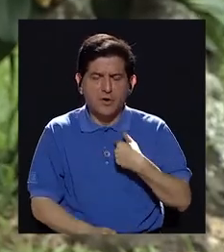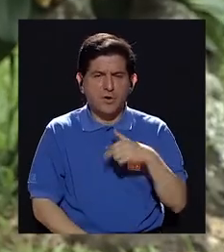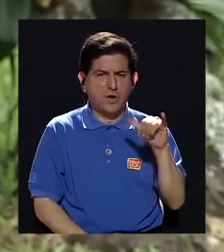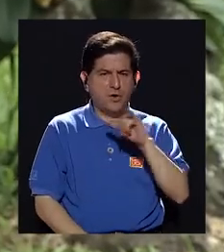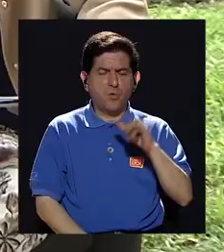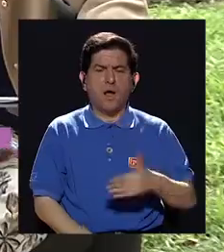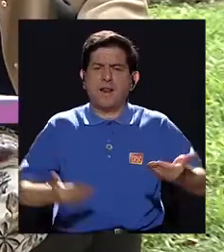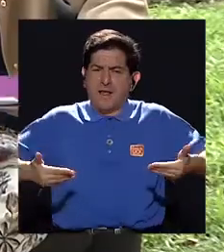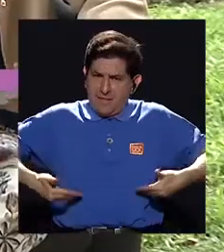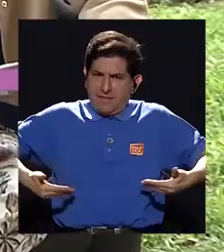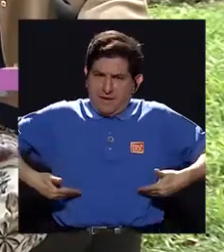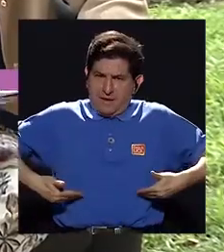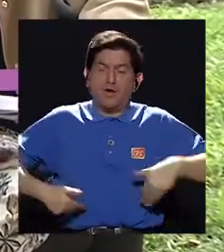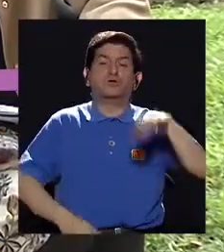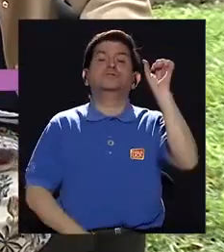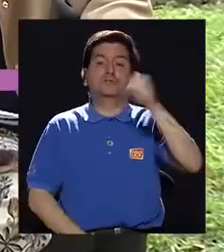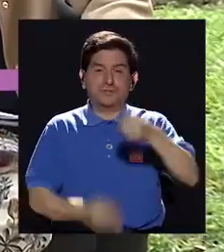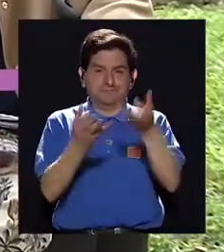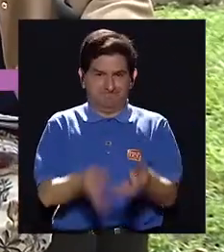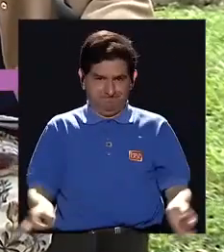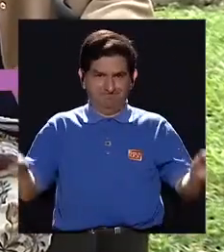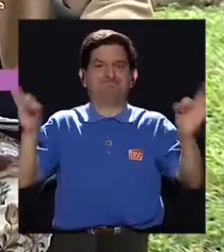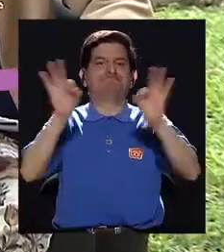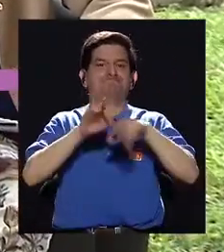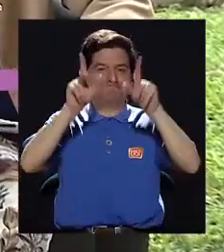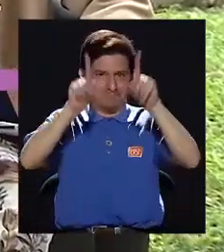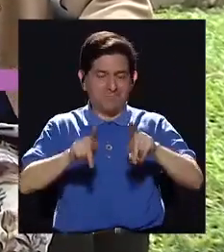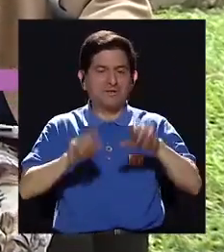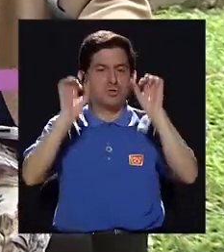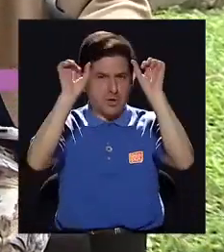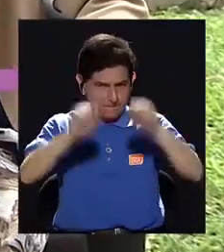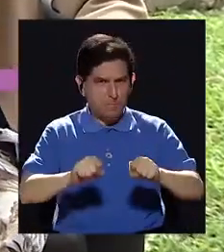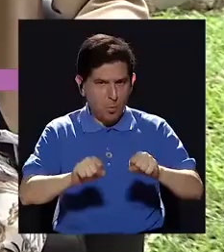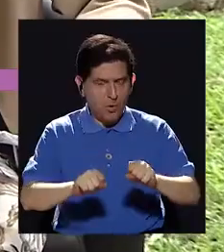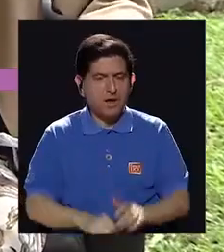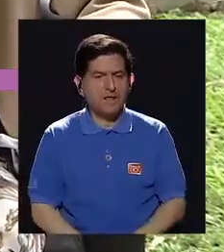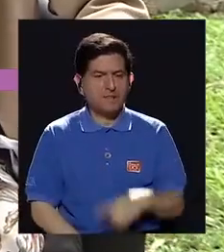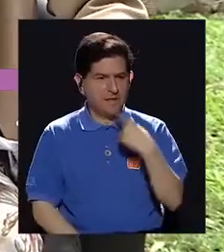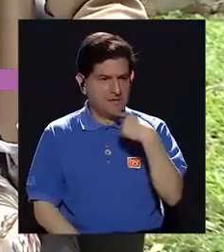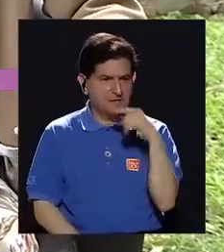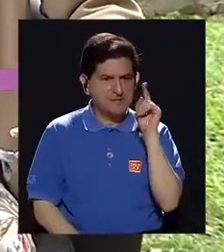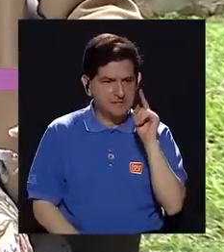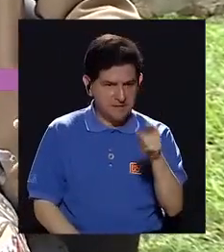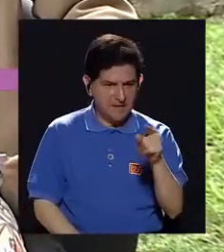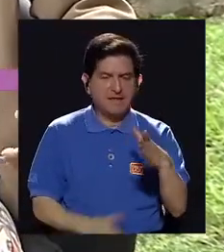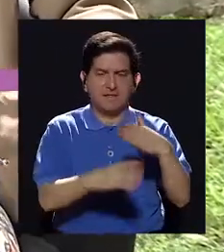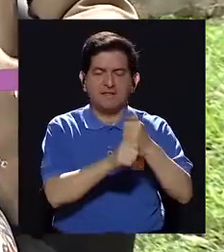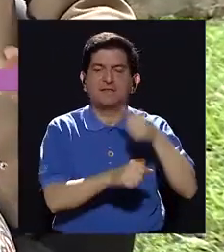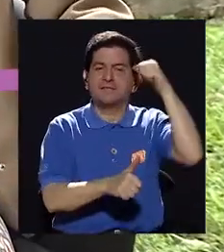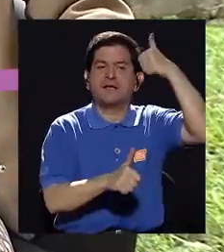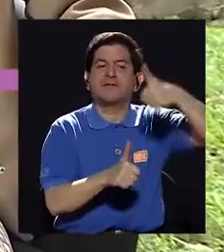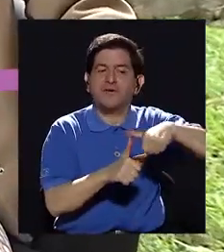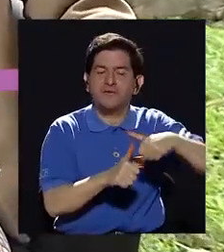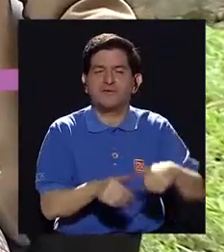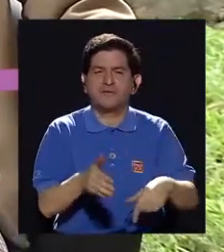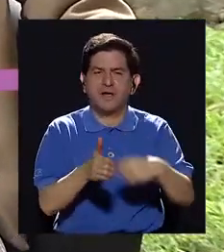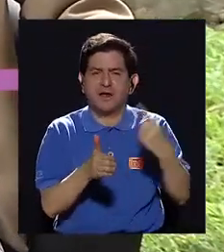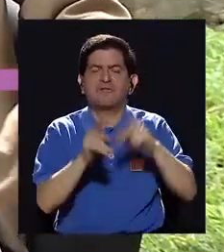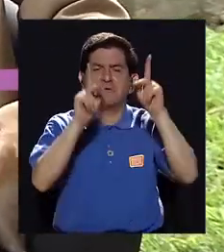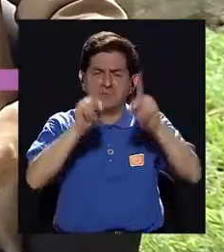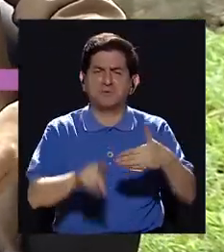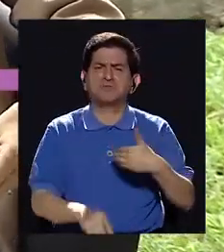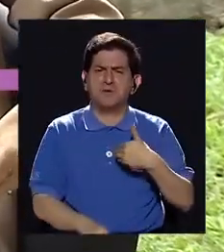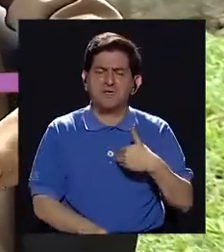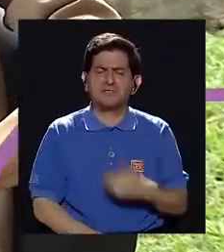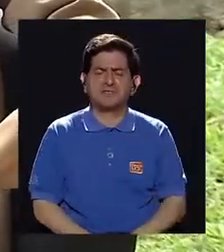fuera un entrenador. Exactamente, en ese caso es muy importante, si la persona lo puede hacer, darle la indicación de que lo haga, recordarle, porque muchos de